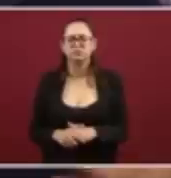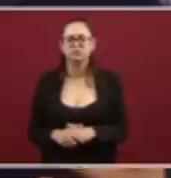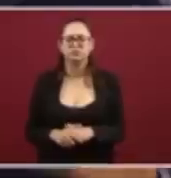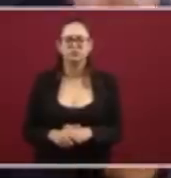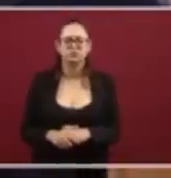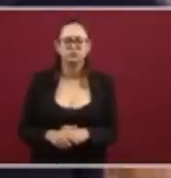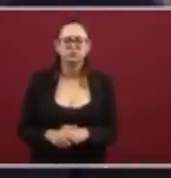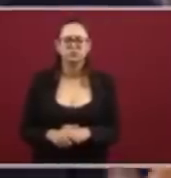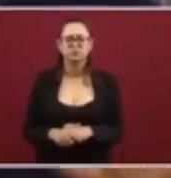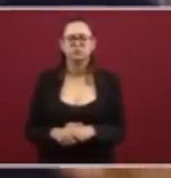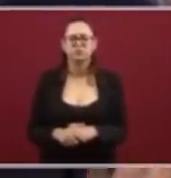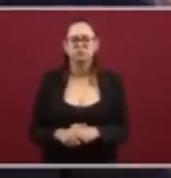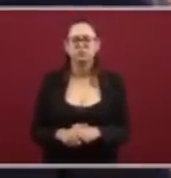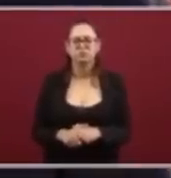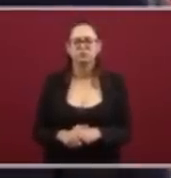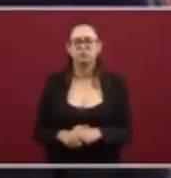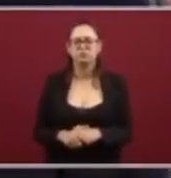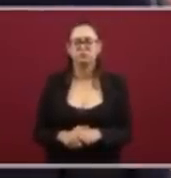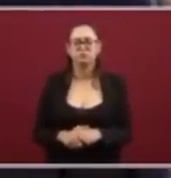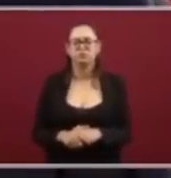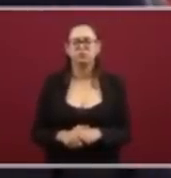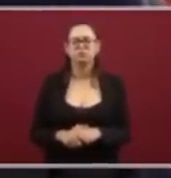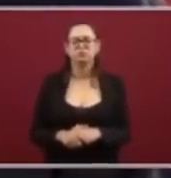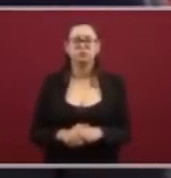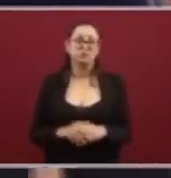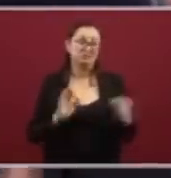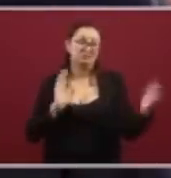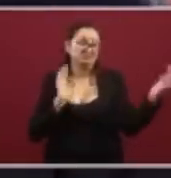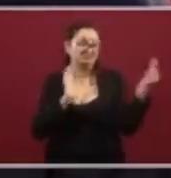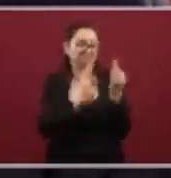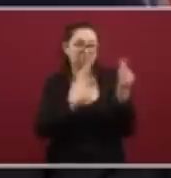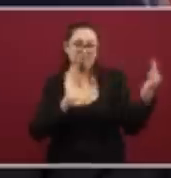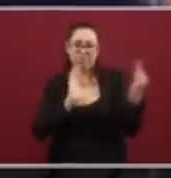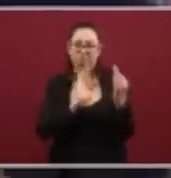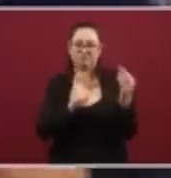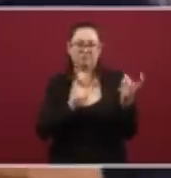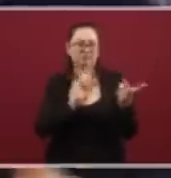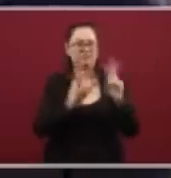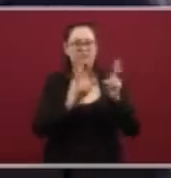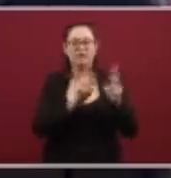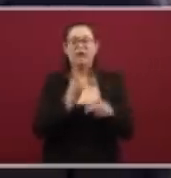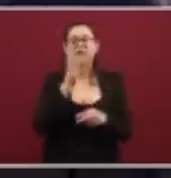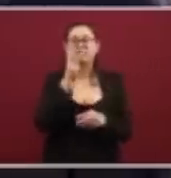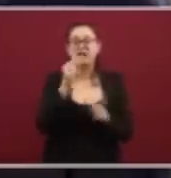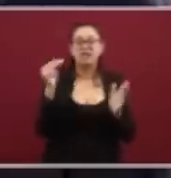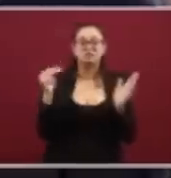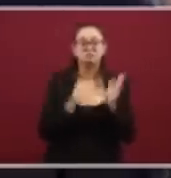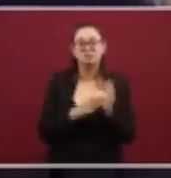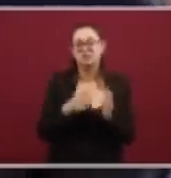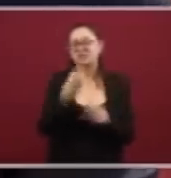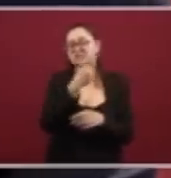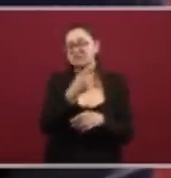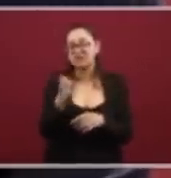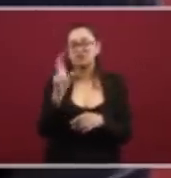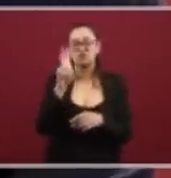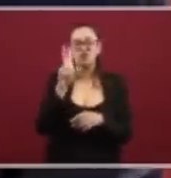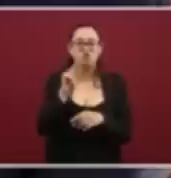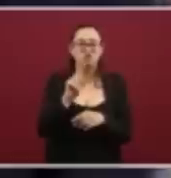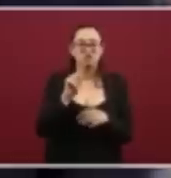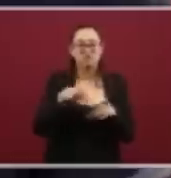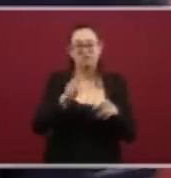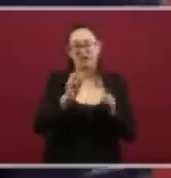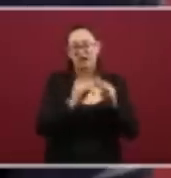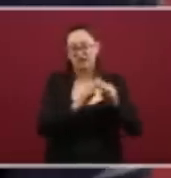x que somos vecinos 3000 180 kilómetros de frontera 24